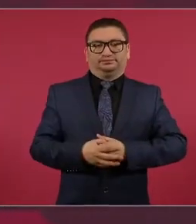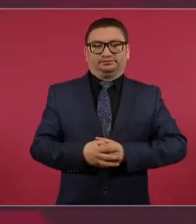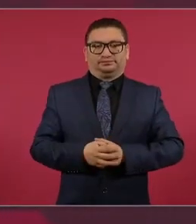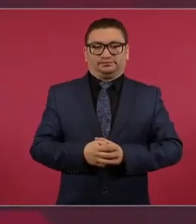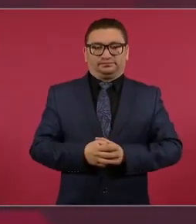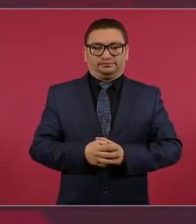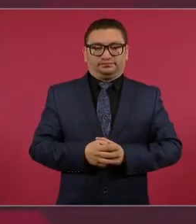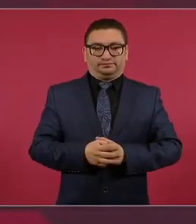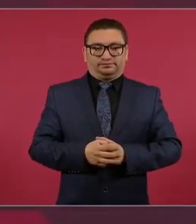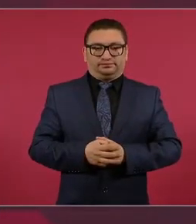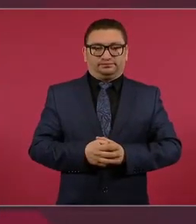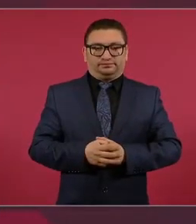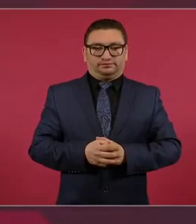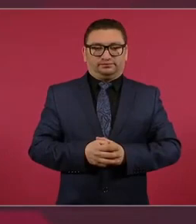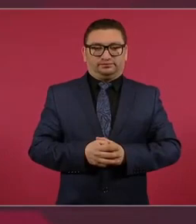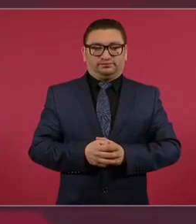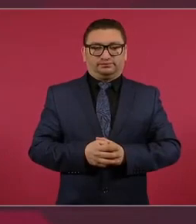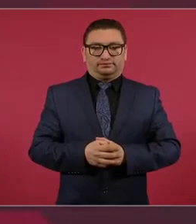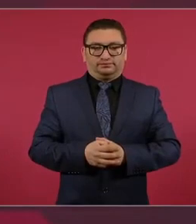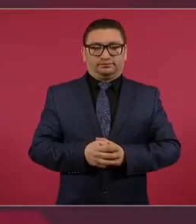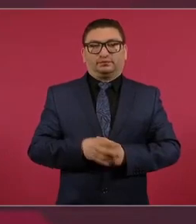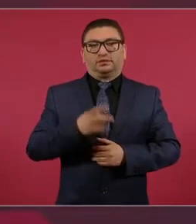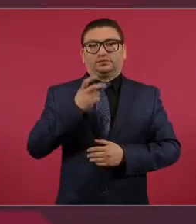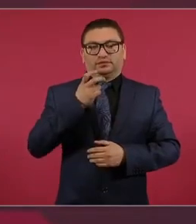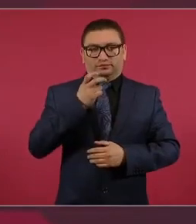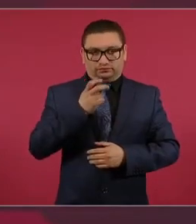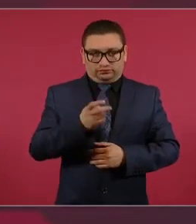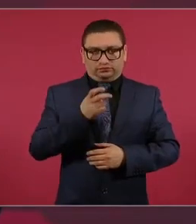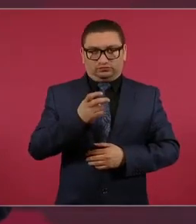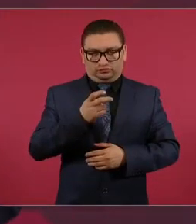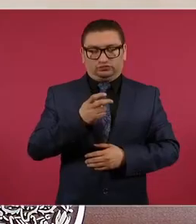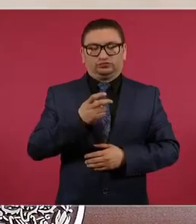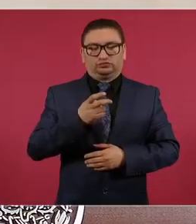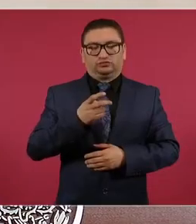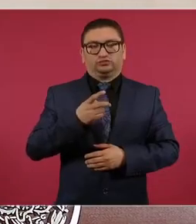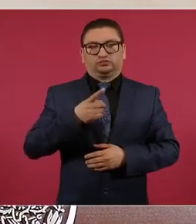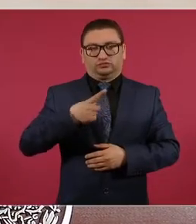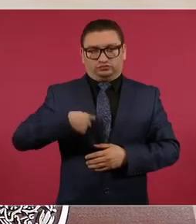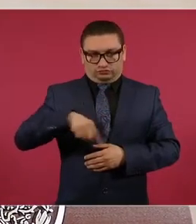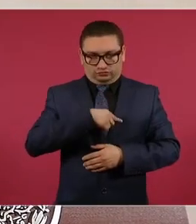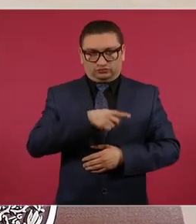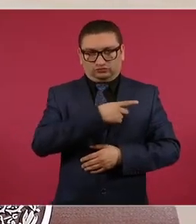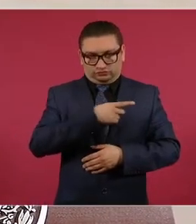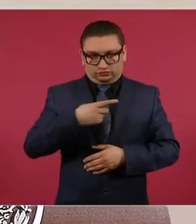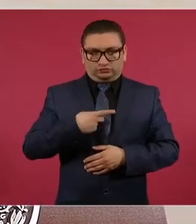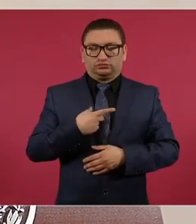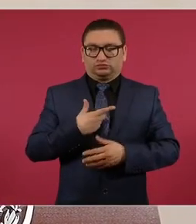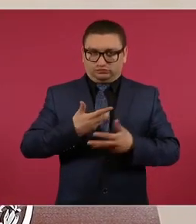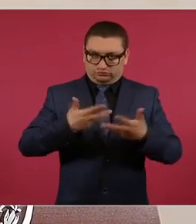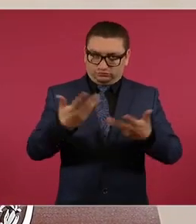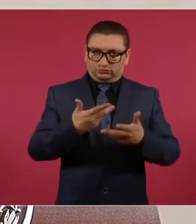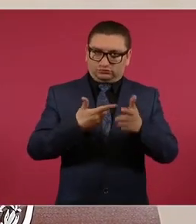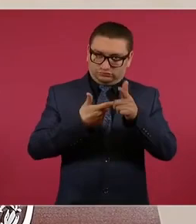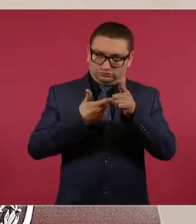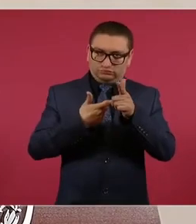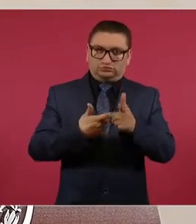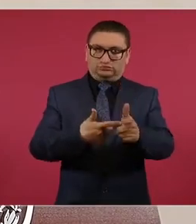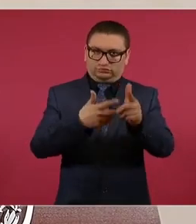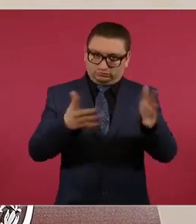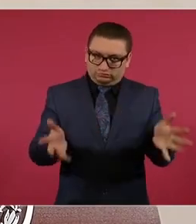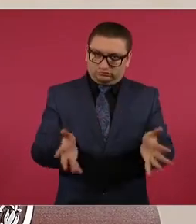eh eso lo tenemos que eh seguir eh